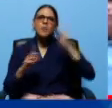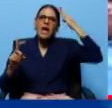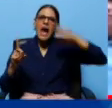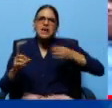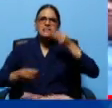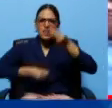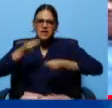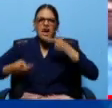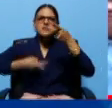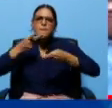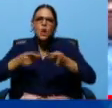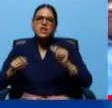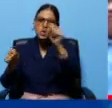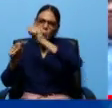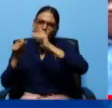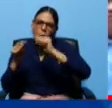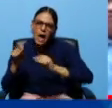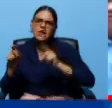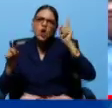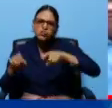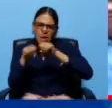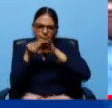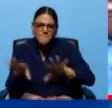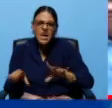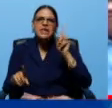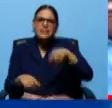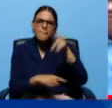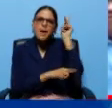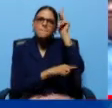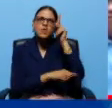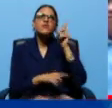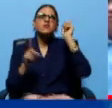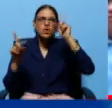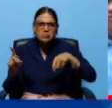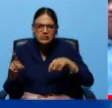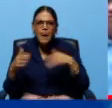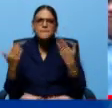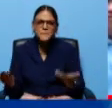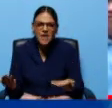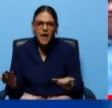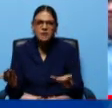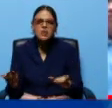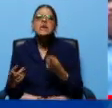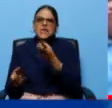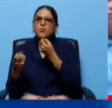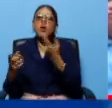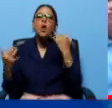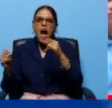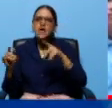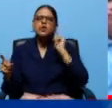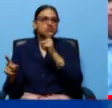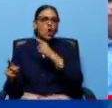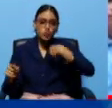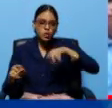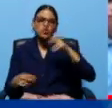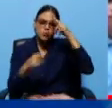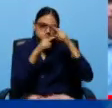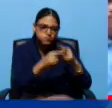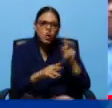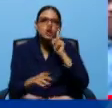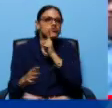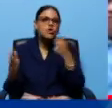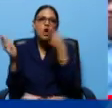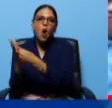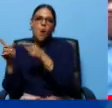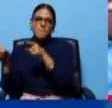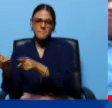hizo político, escritor, se hizo docente también, y que, bueno, tiene el nombre, pues, de este